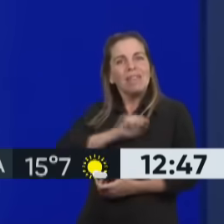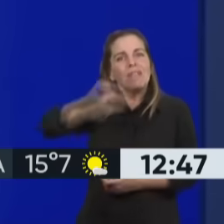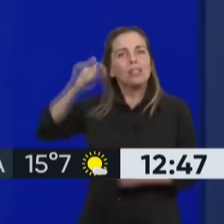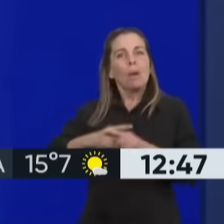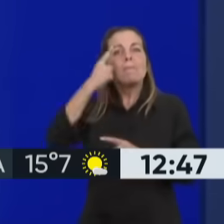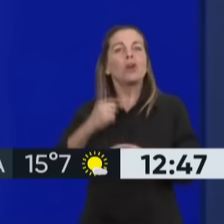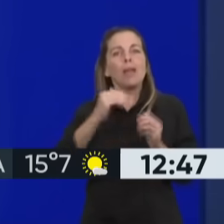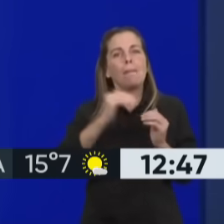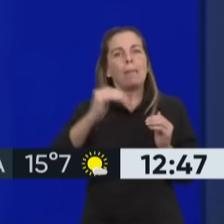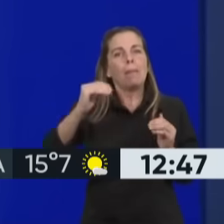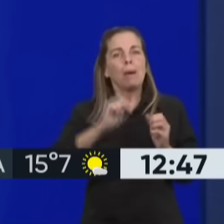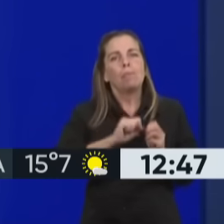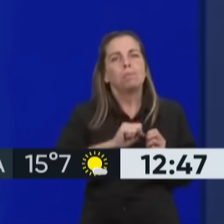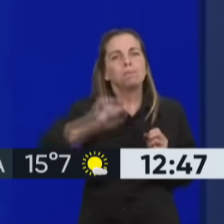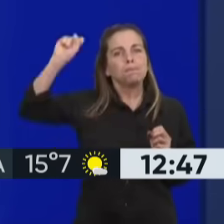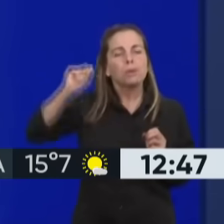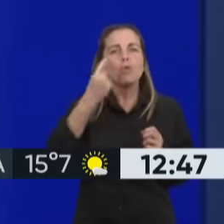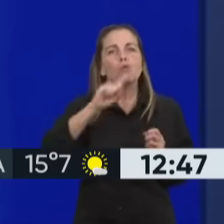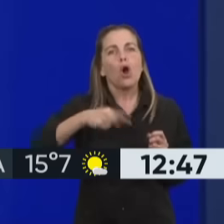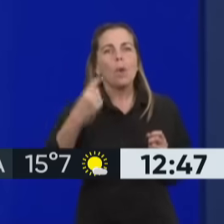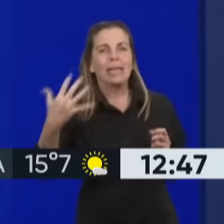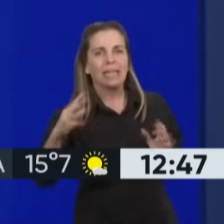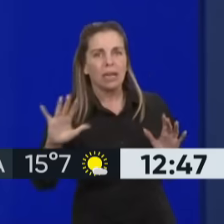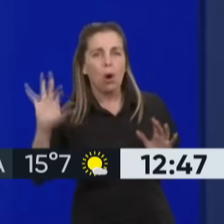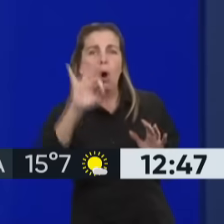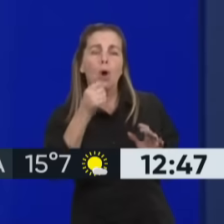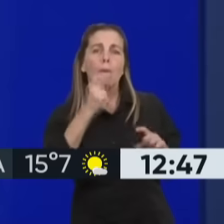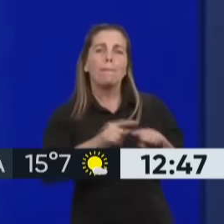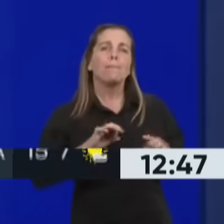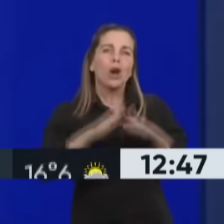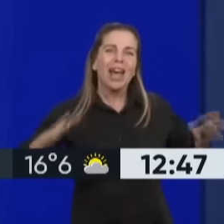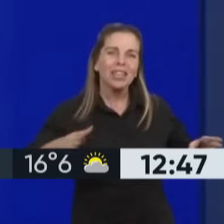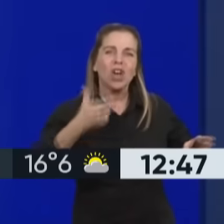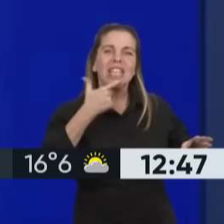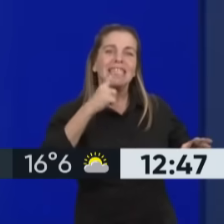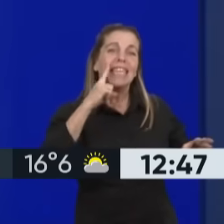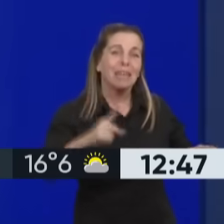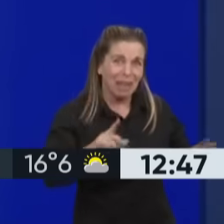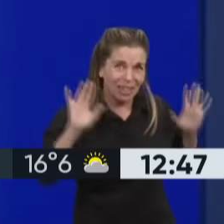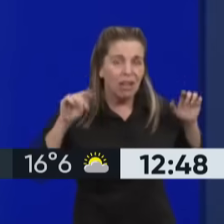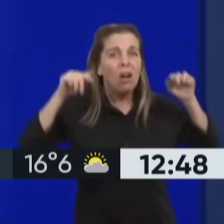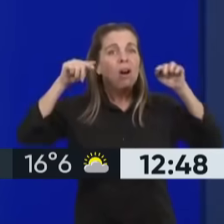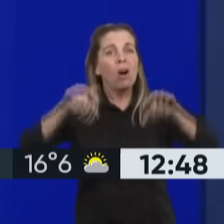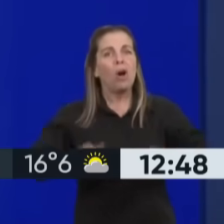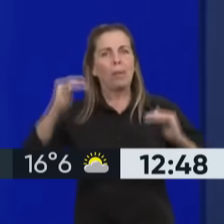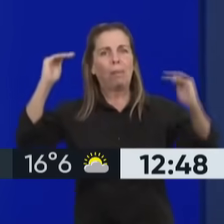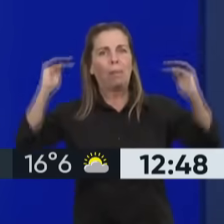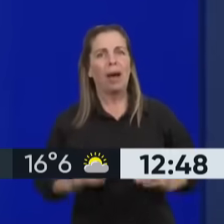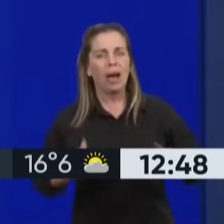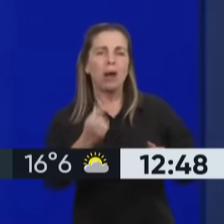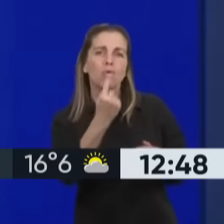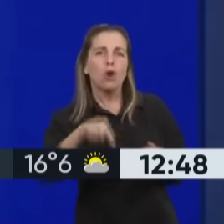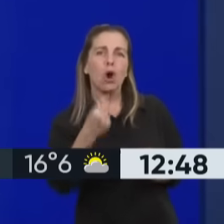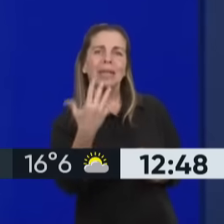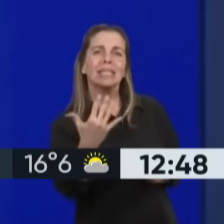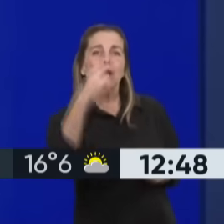diario, hoy, o si ustedes quieren, 17.000 anual, hoy, digamos, los números son del 1,5 mensual,